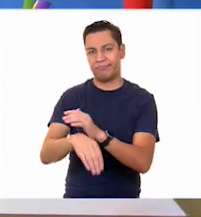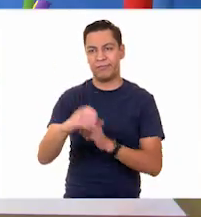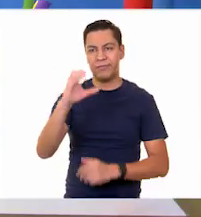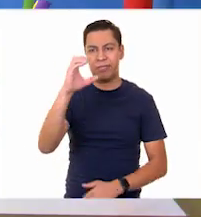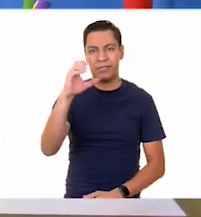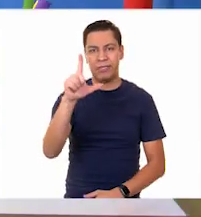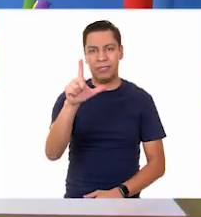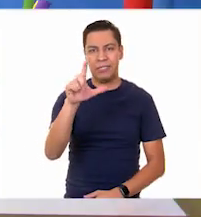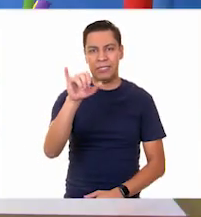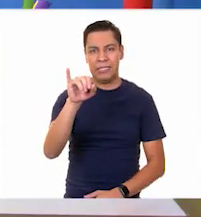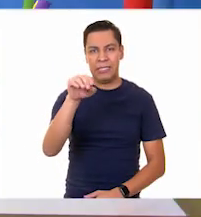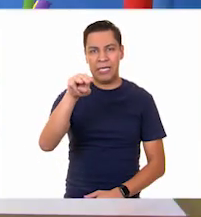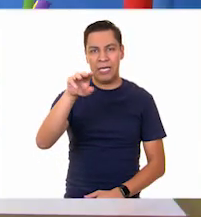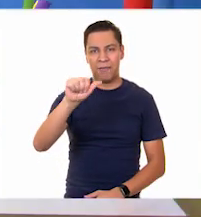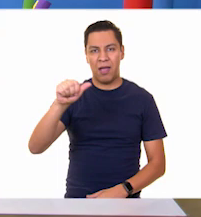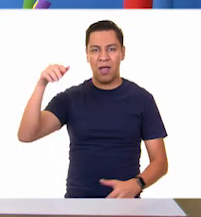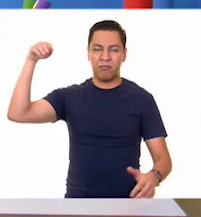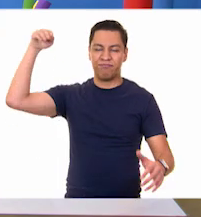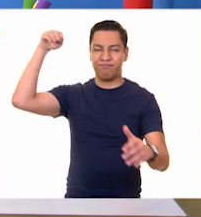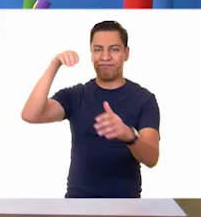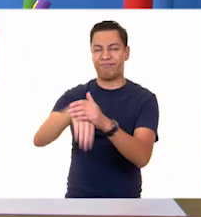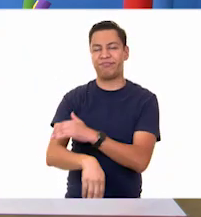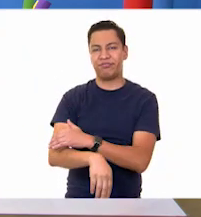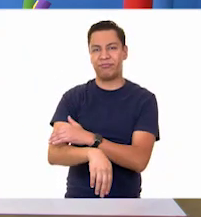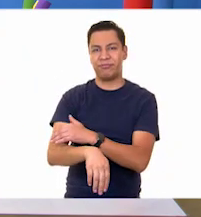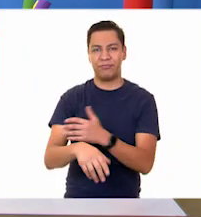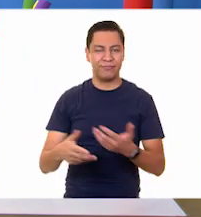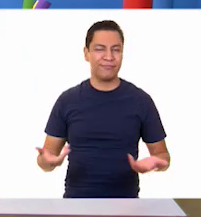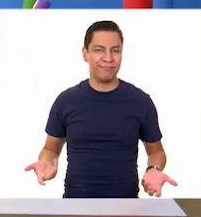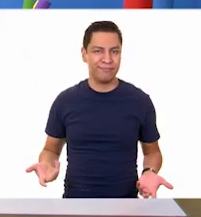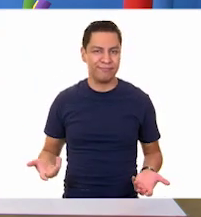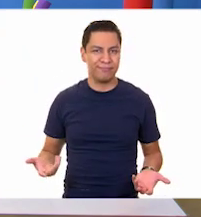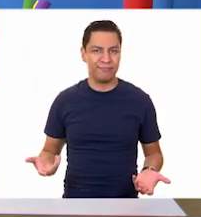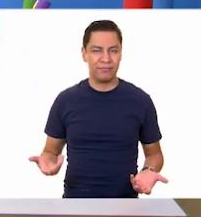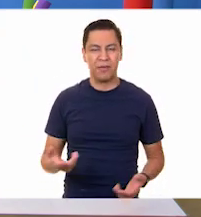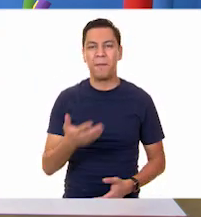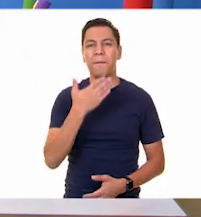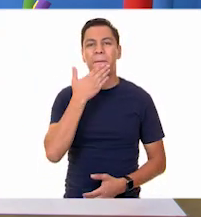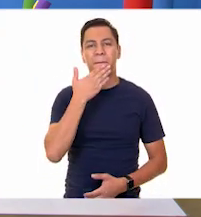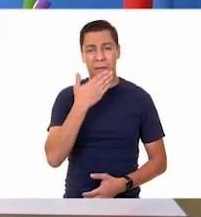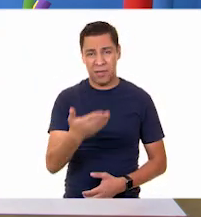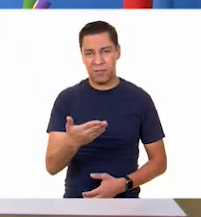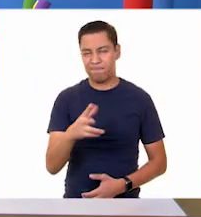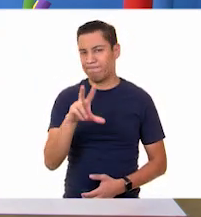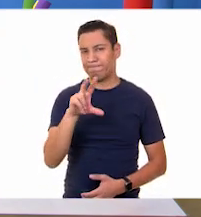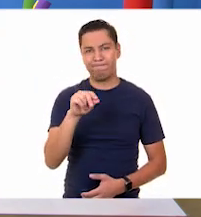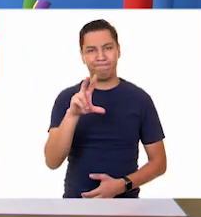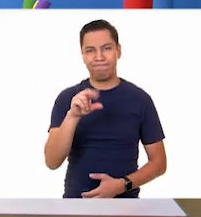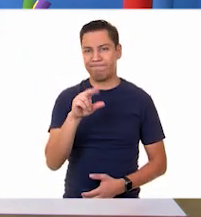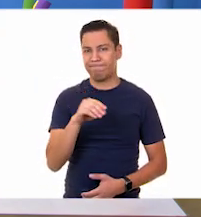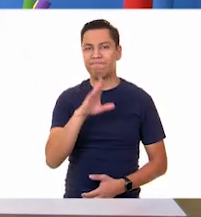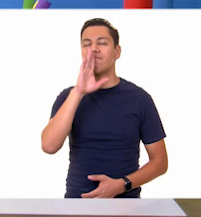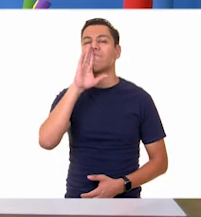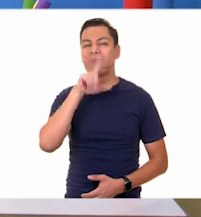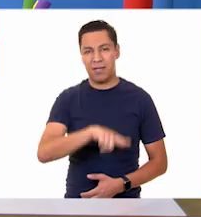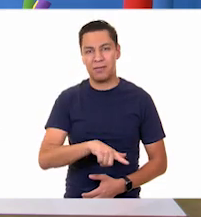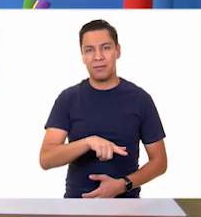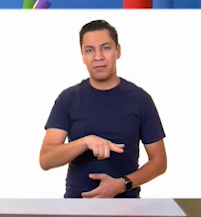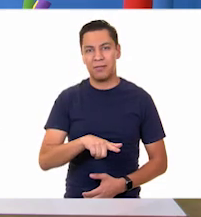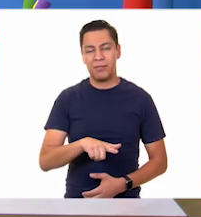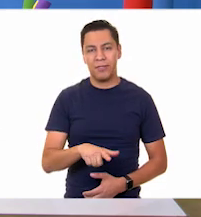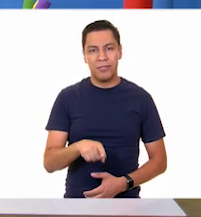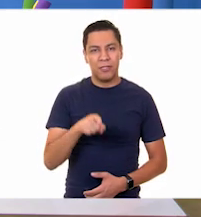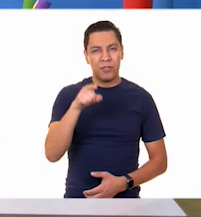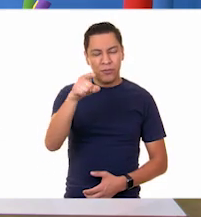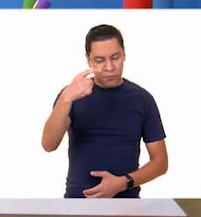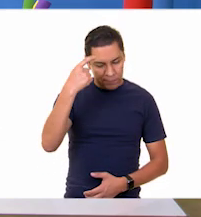Entonces, el proceso de urbanización que estudiamos hace algunas clases es el resultado de la industrialización y está